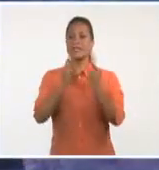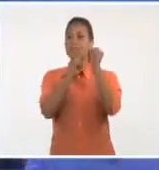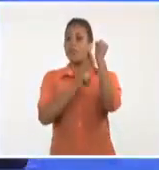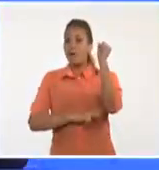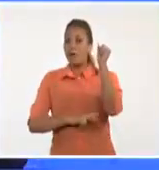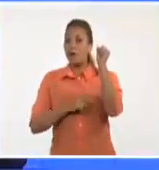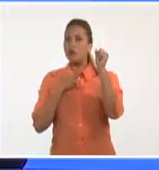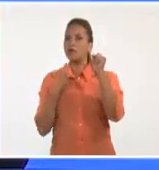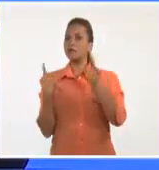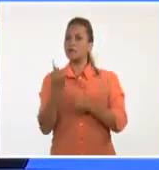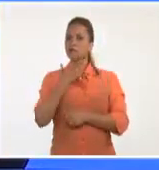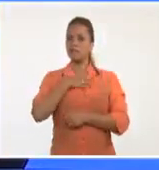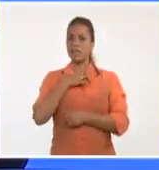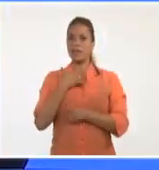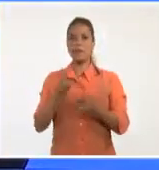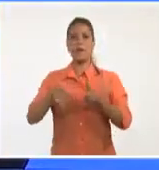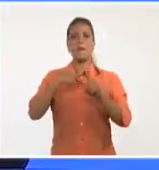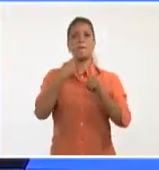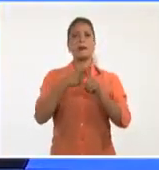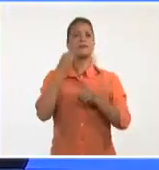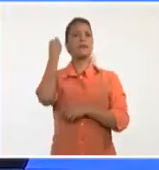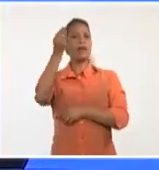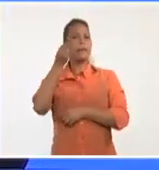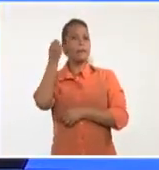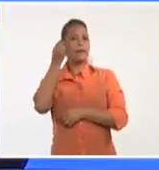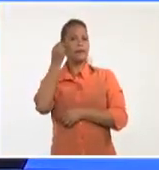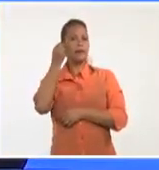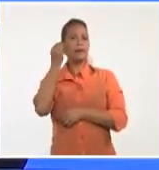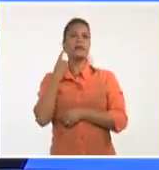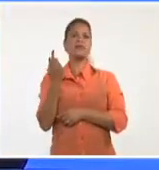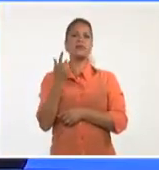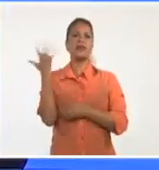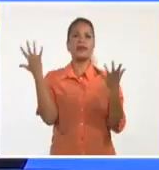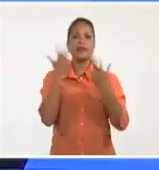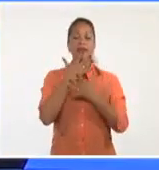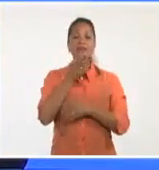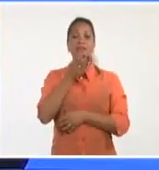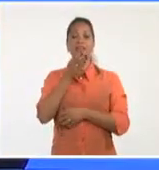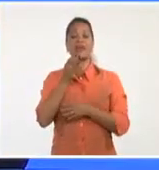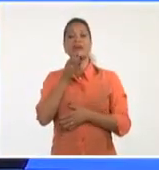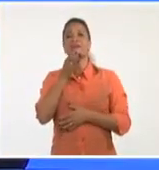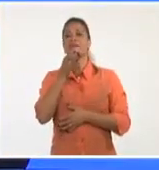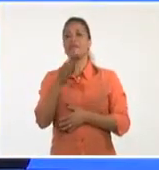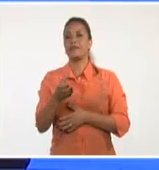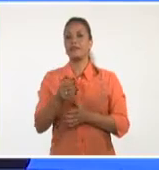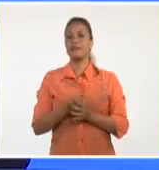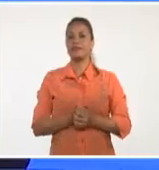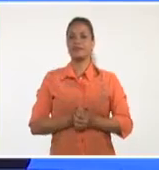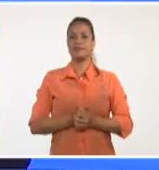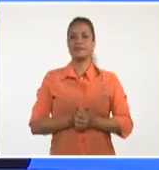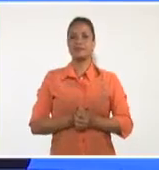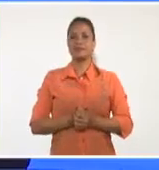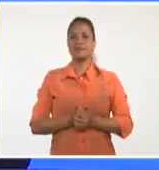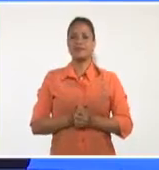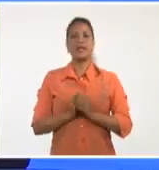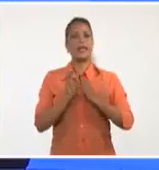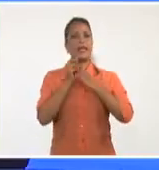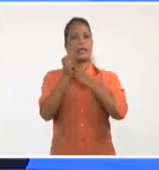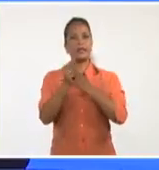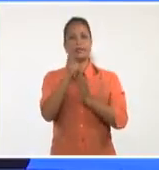están indisolublemente ligados al pensamiento y la acción del líder histórico de la Revolución Cubana, el comandante en jefe